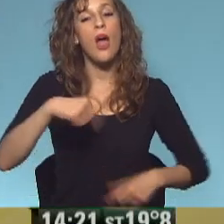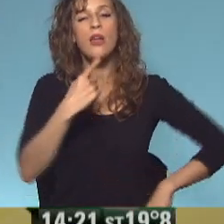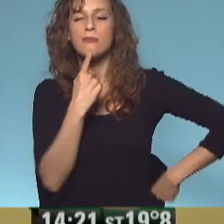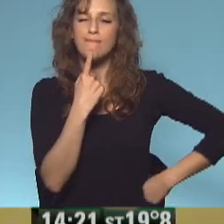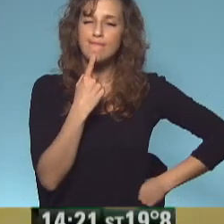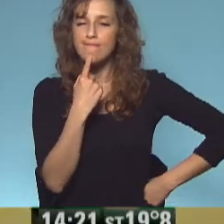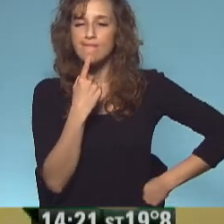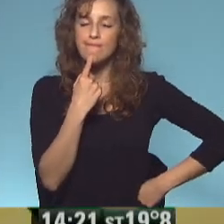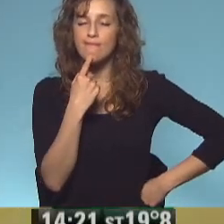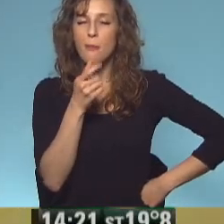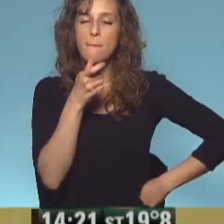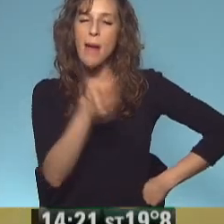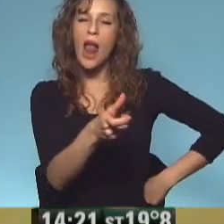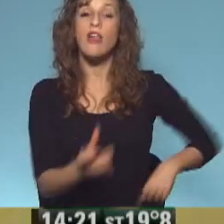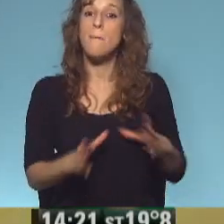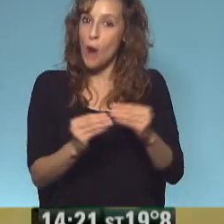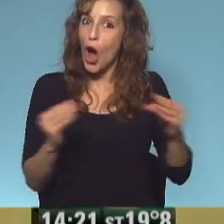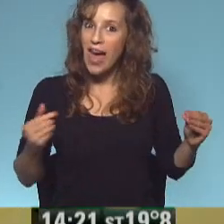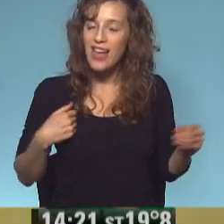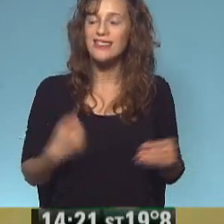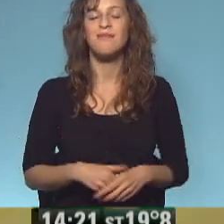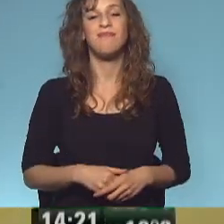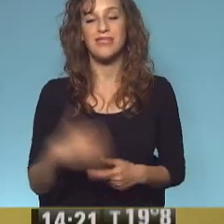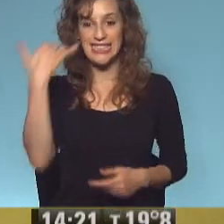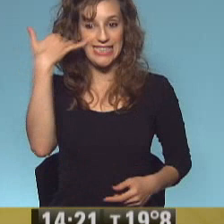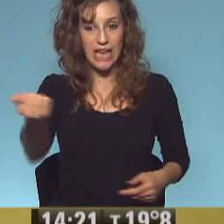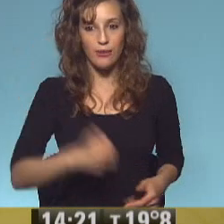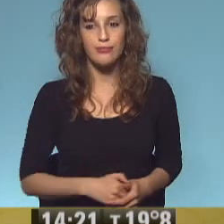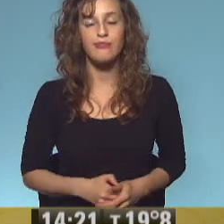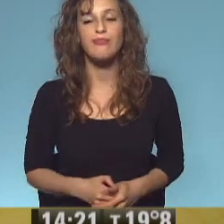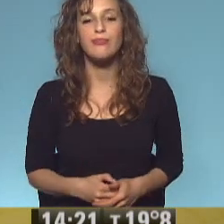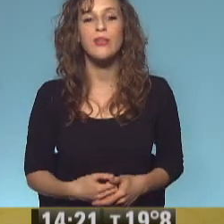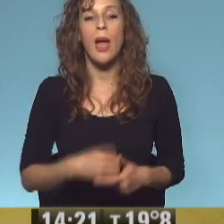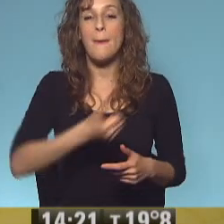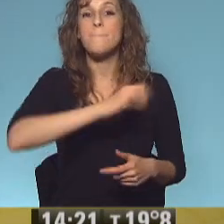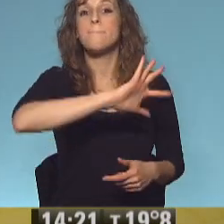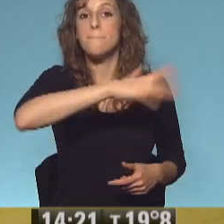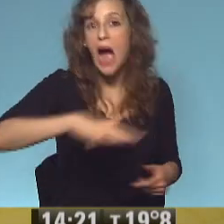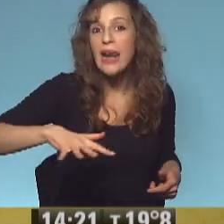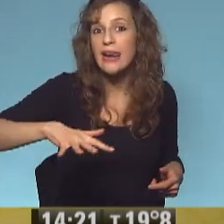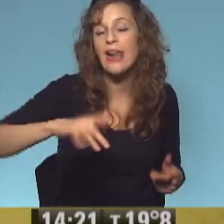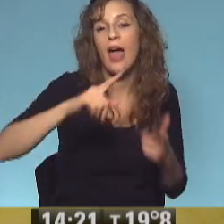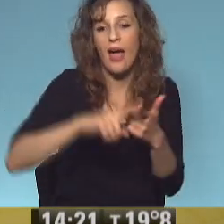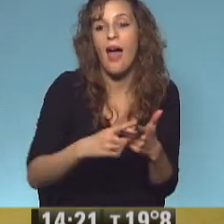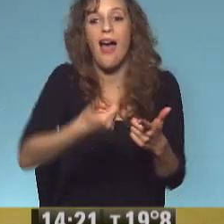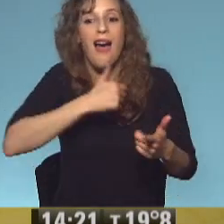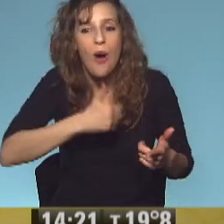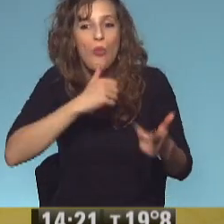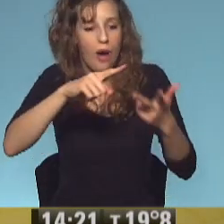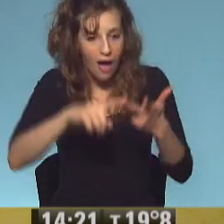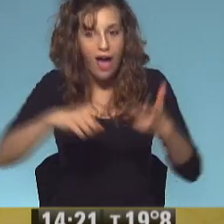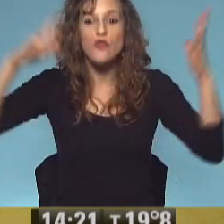Palabras... mojadas. 1, 2, 3, ¡ya! Mar. Agua.